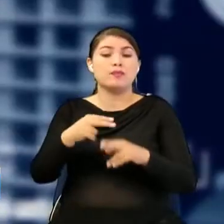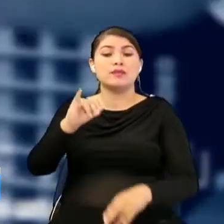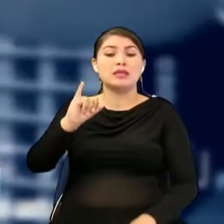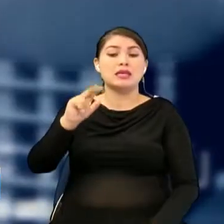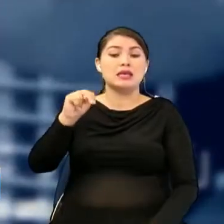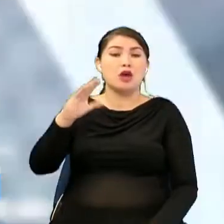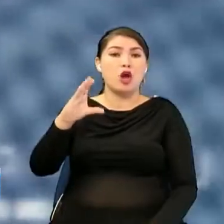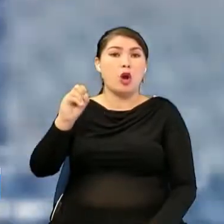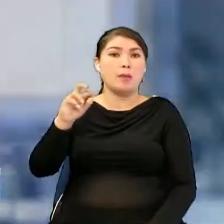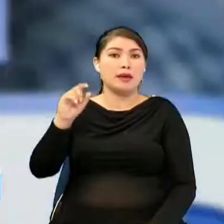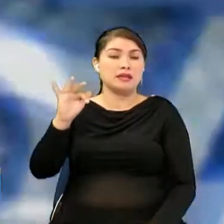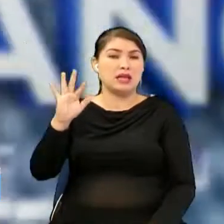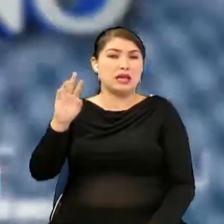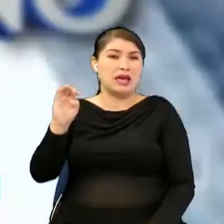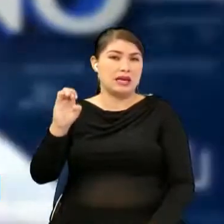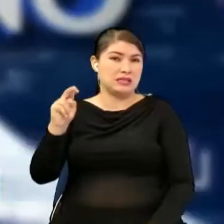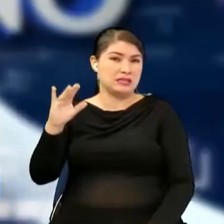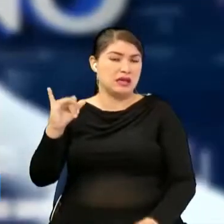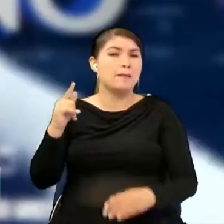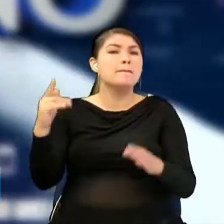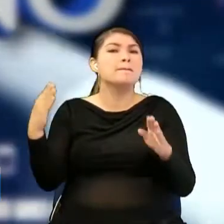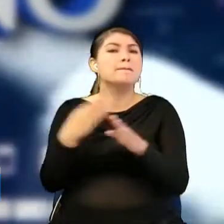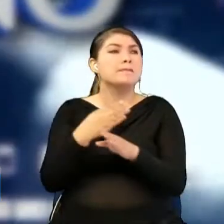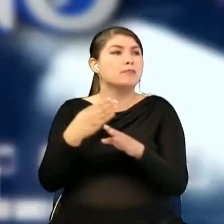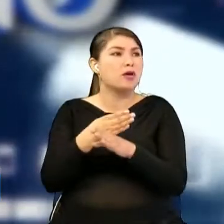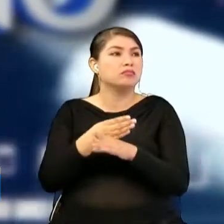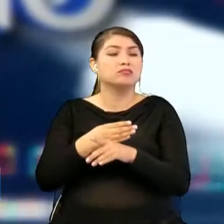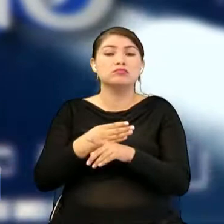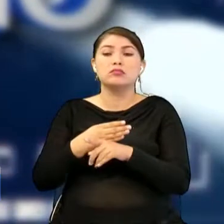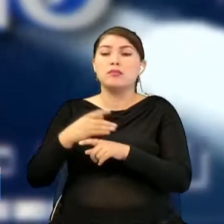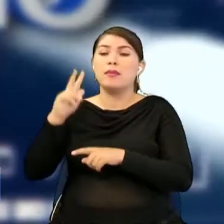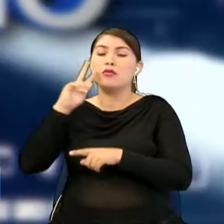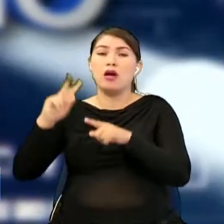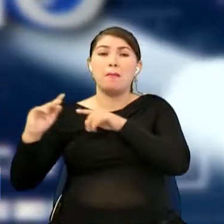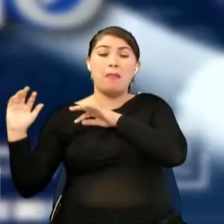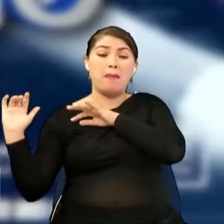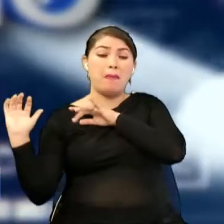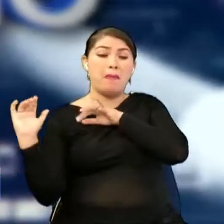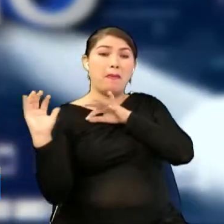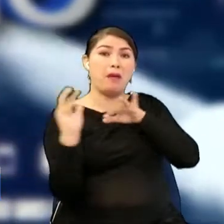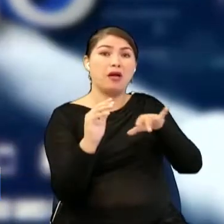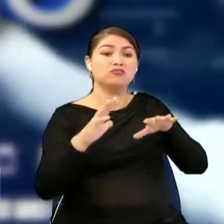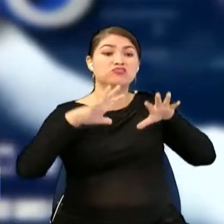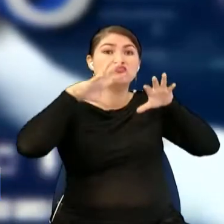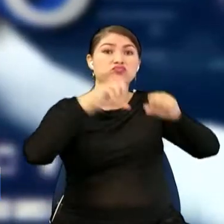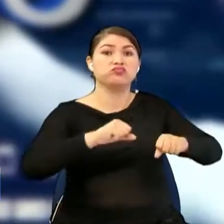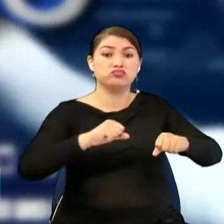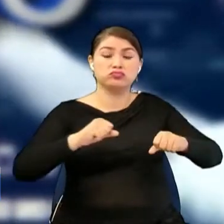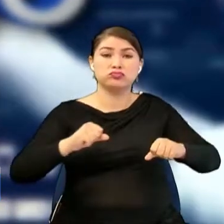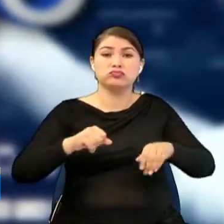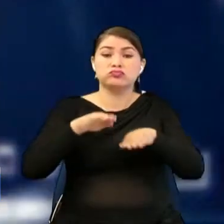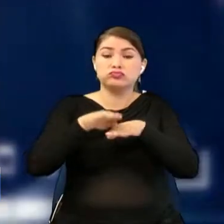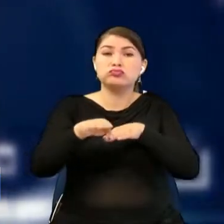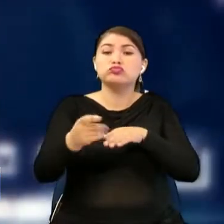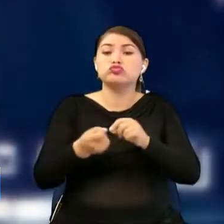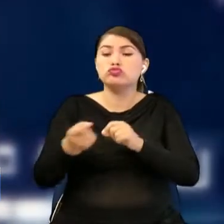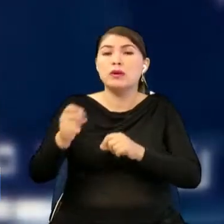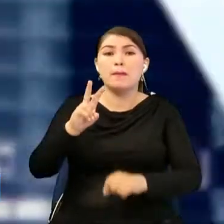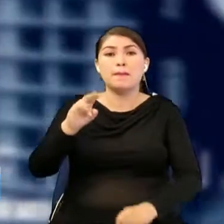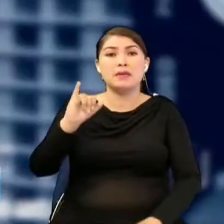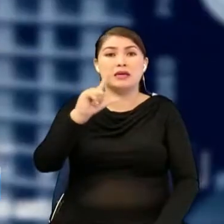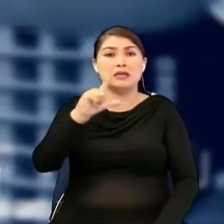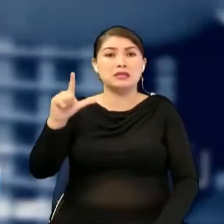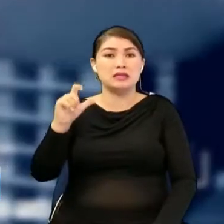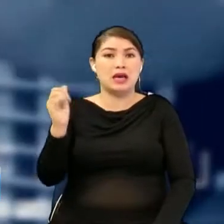de las autoridades locales frente al problema de la migración de venezolanos que se ha adueñado del sector de la parada en Villa de Rosario, en norte